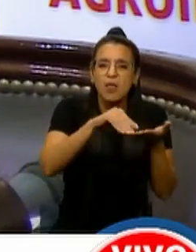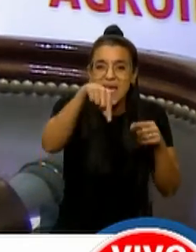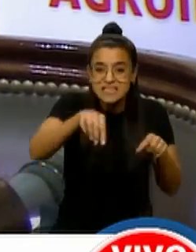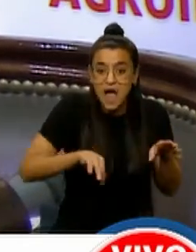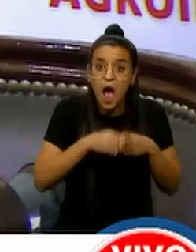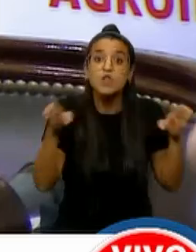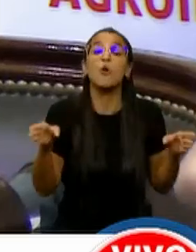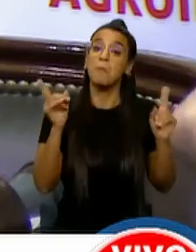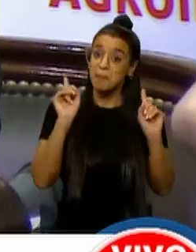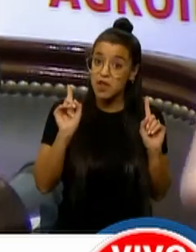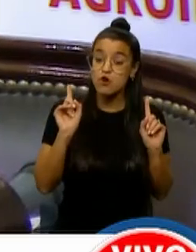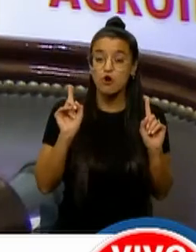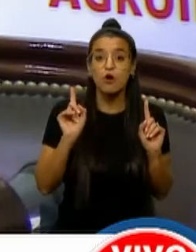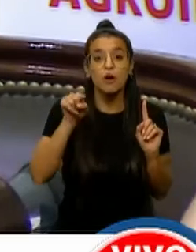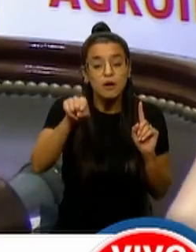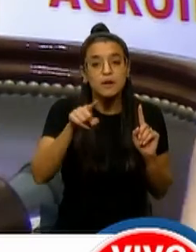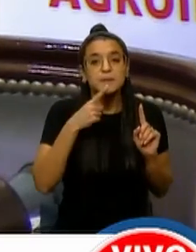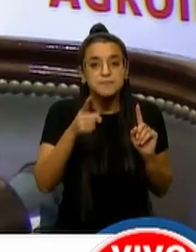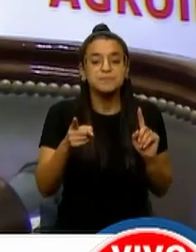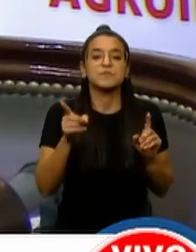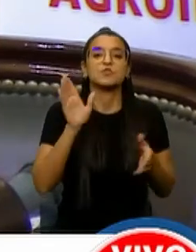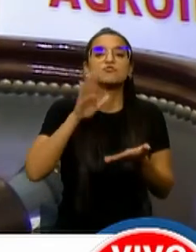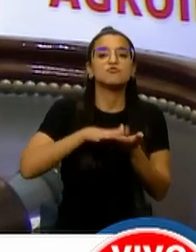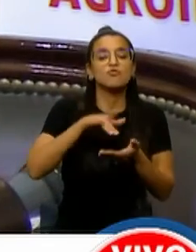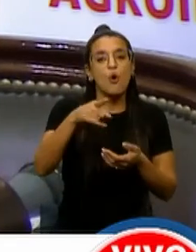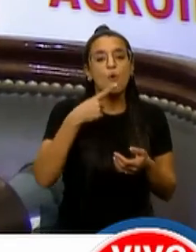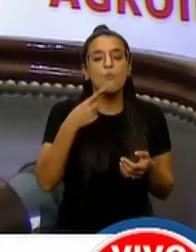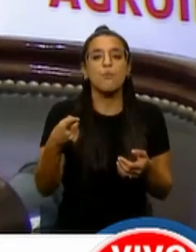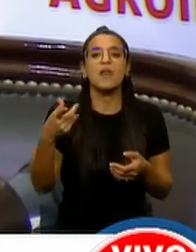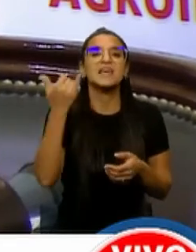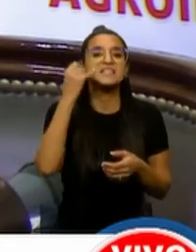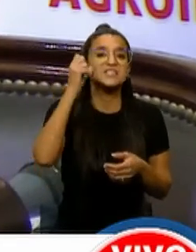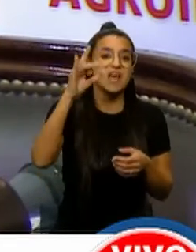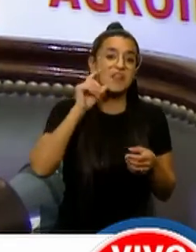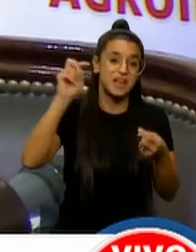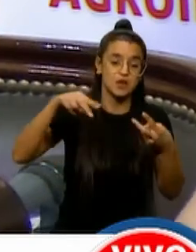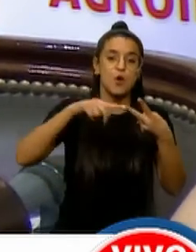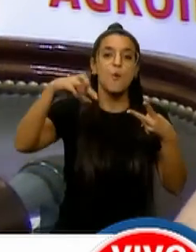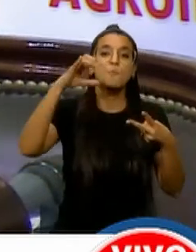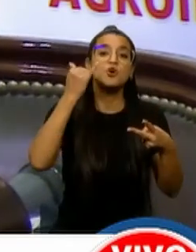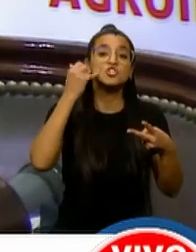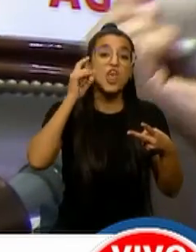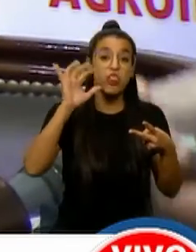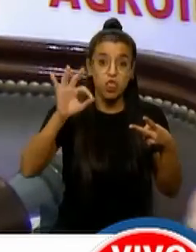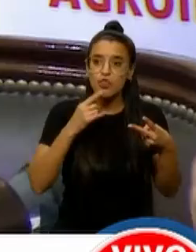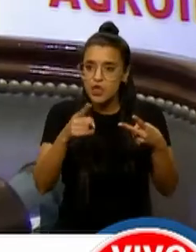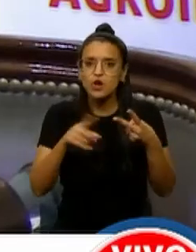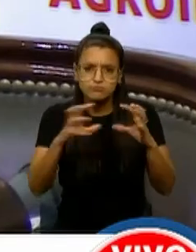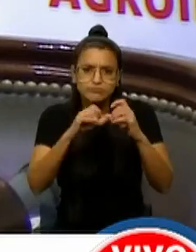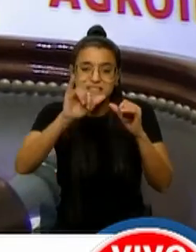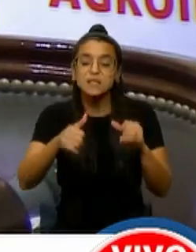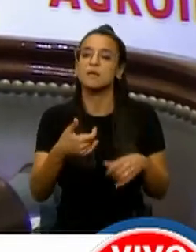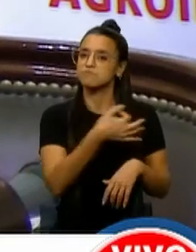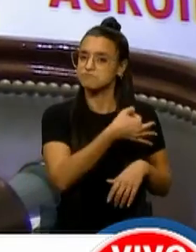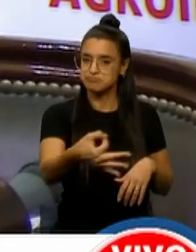este año. Y sin embargo, tanto el caso del colega Yedlin como Polledo aseguraron que se iba a tratar y efectivamente